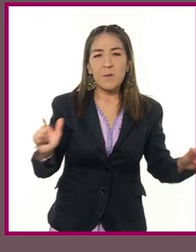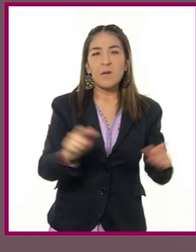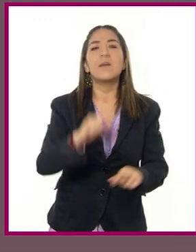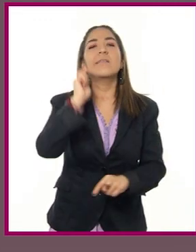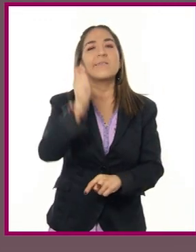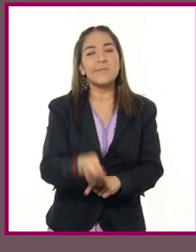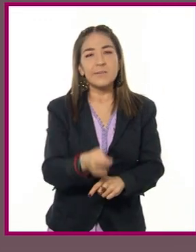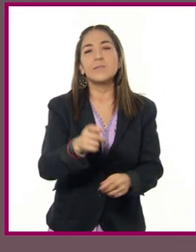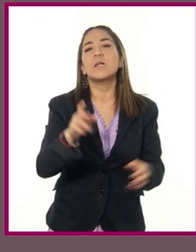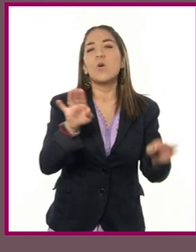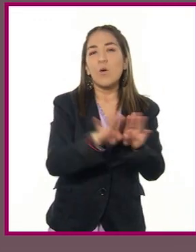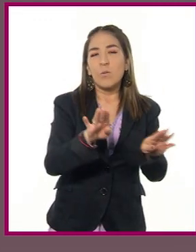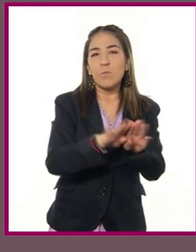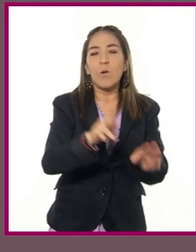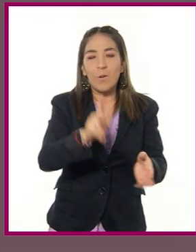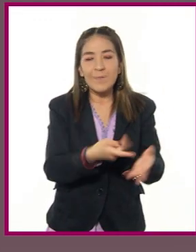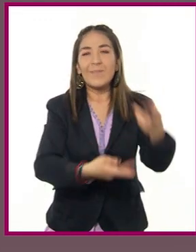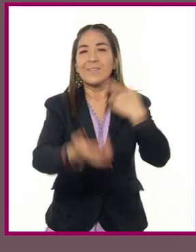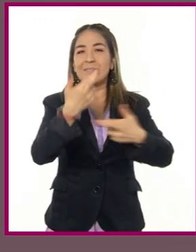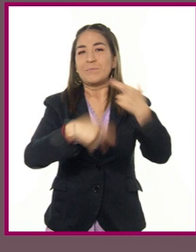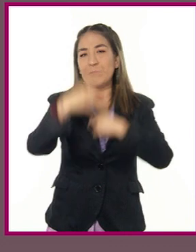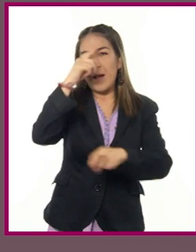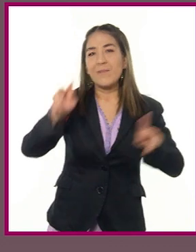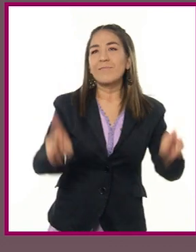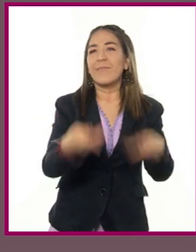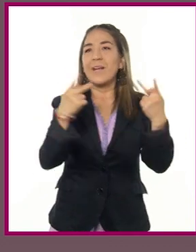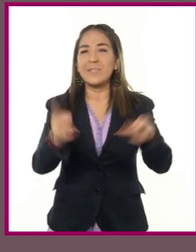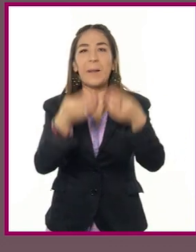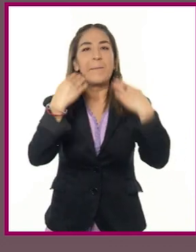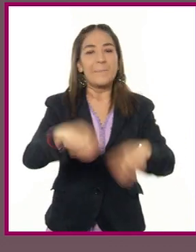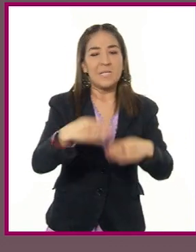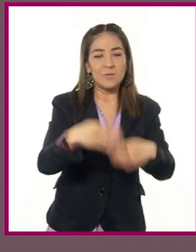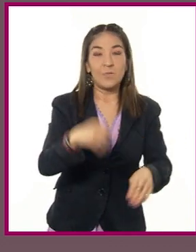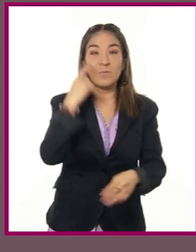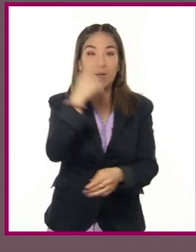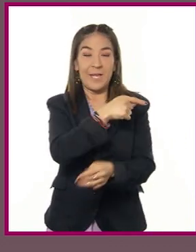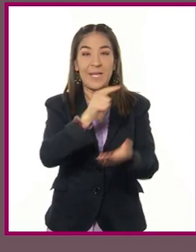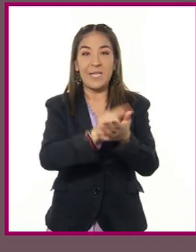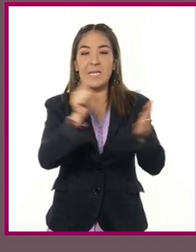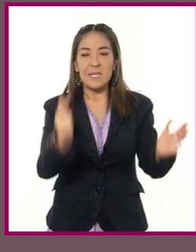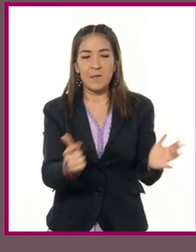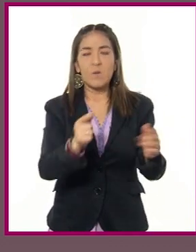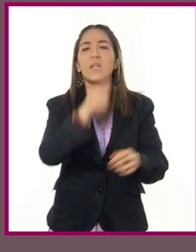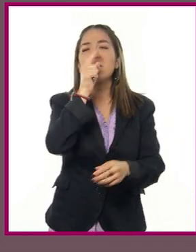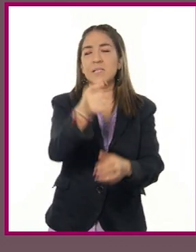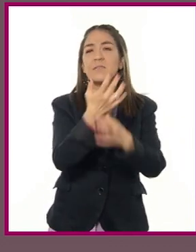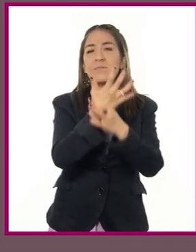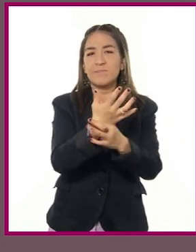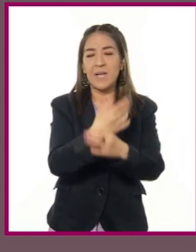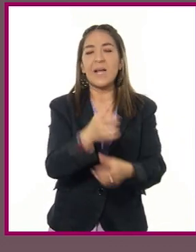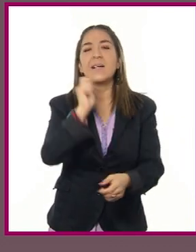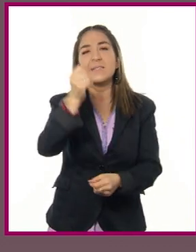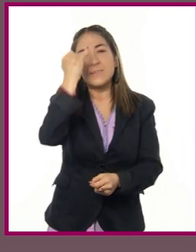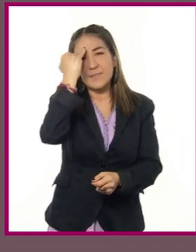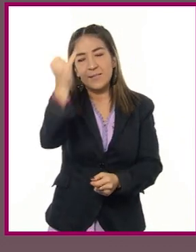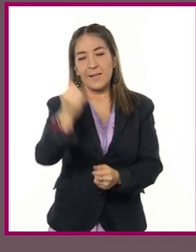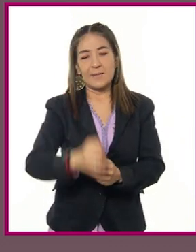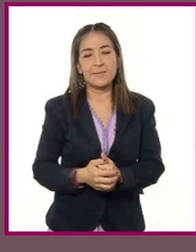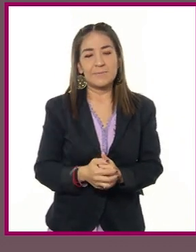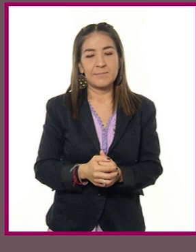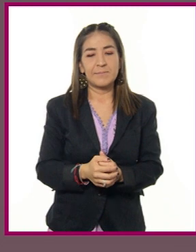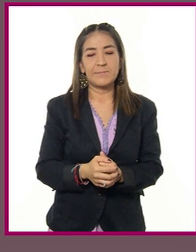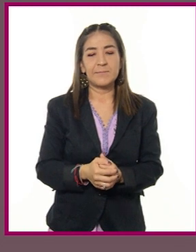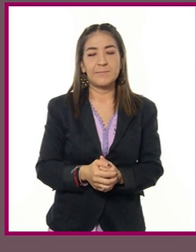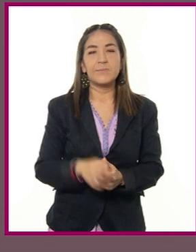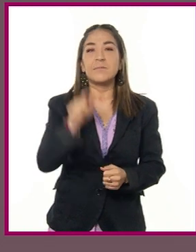la restauración del mercado. En su libro The Good Society, Walter Lippmann señalaba algunas ideas. El